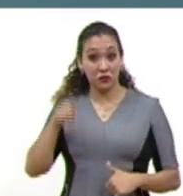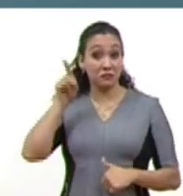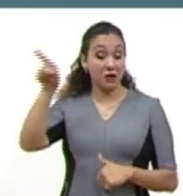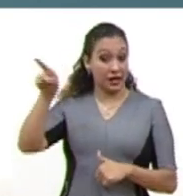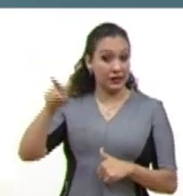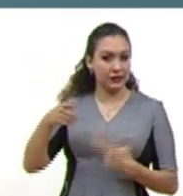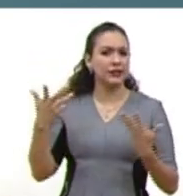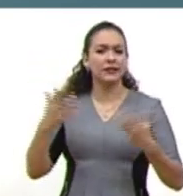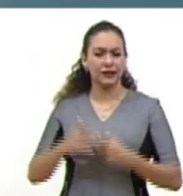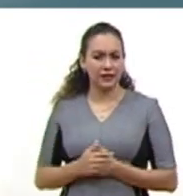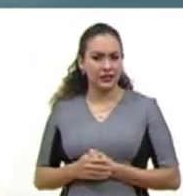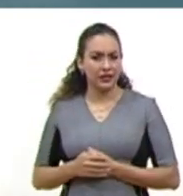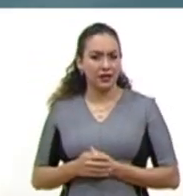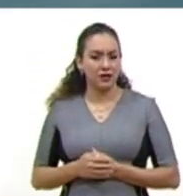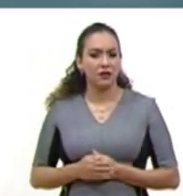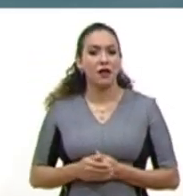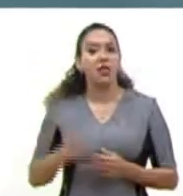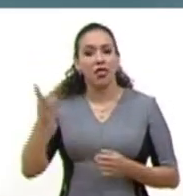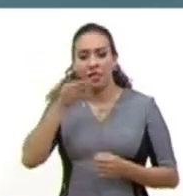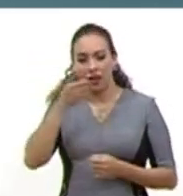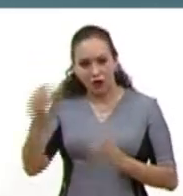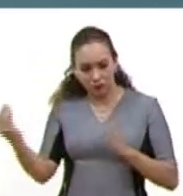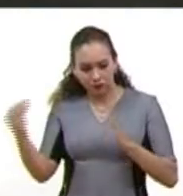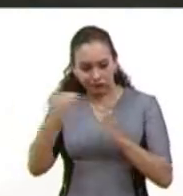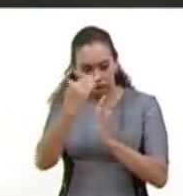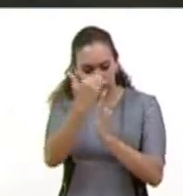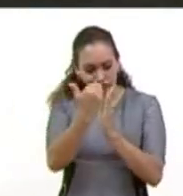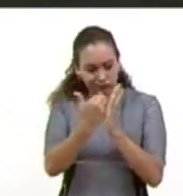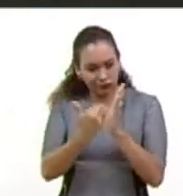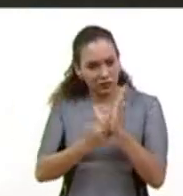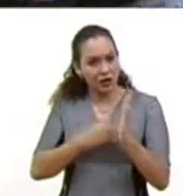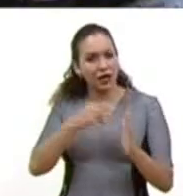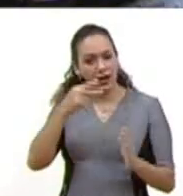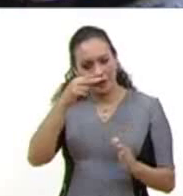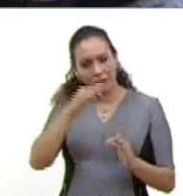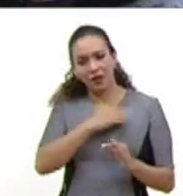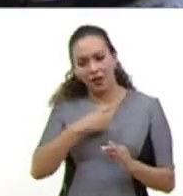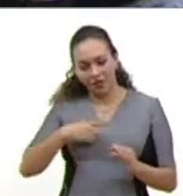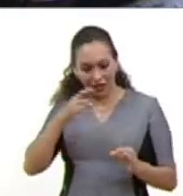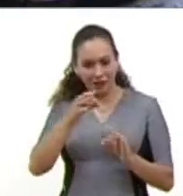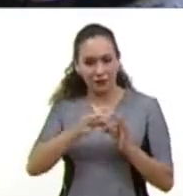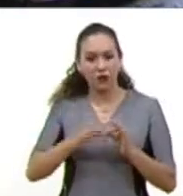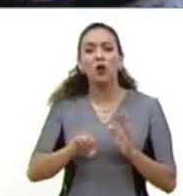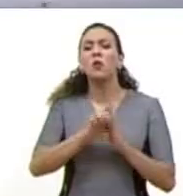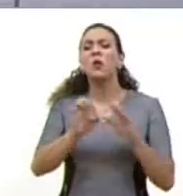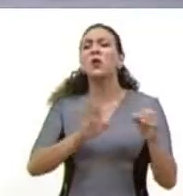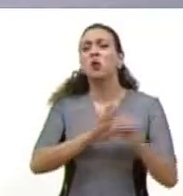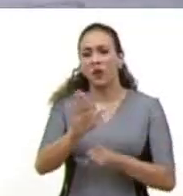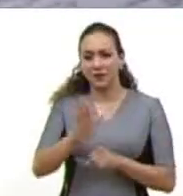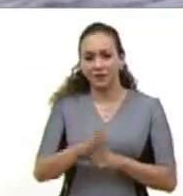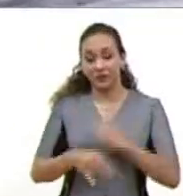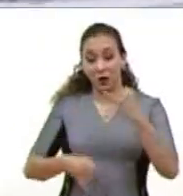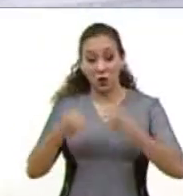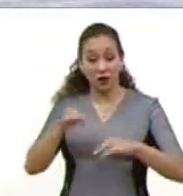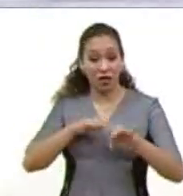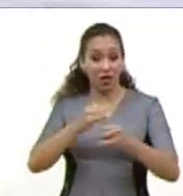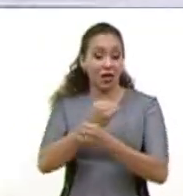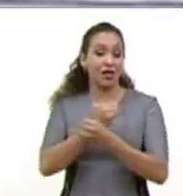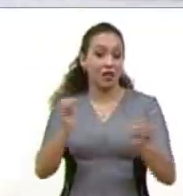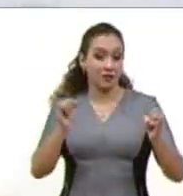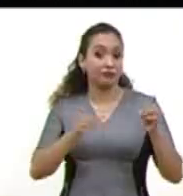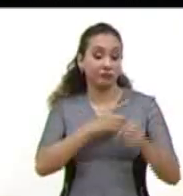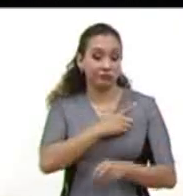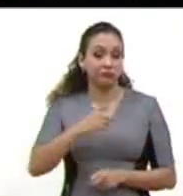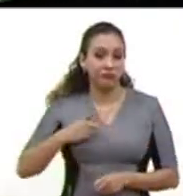criterios que los estados deben cumplir en este aspecto, como son una independencia interna de los juzgadores frente a los órganos de